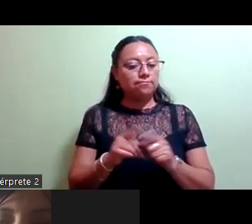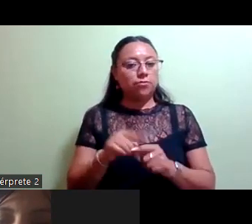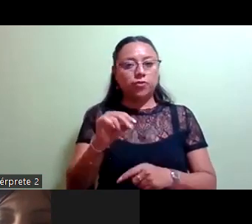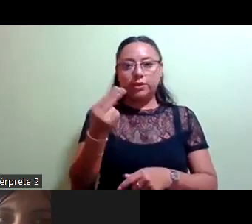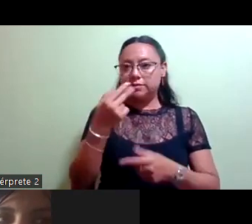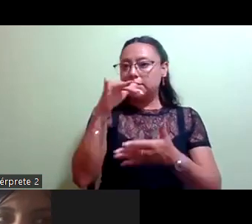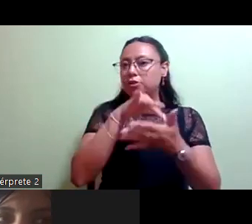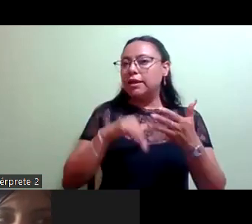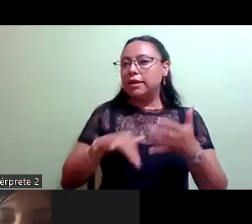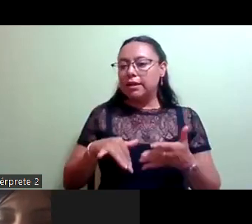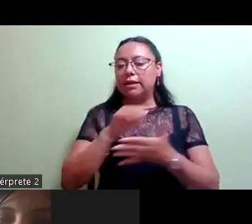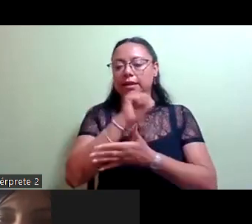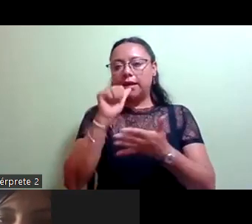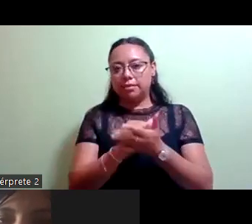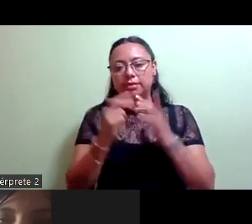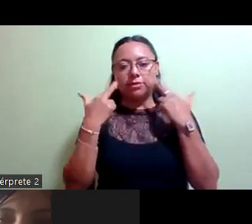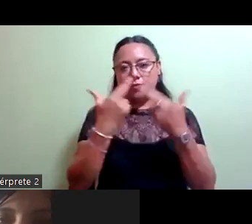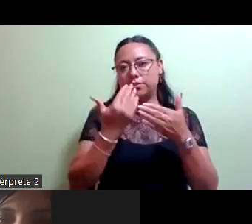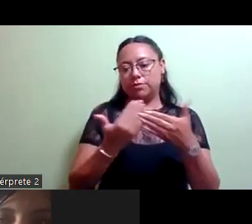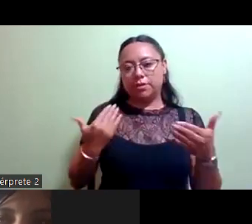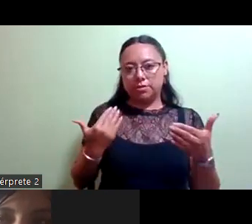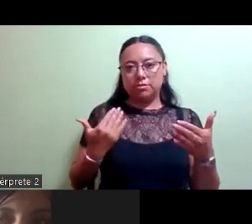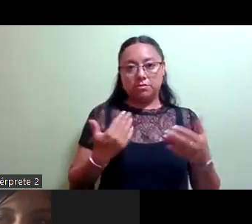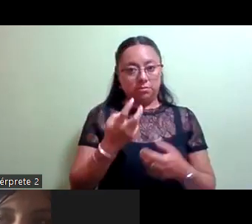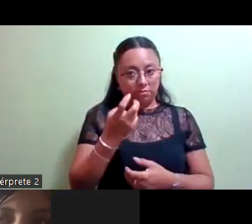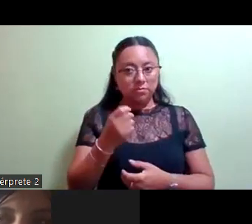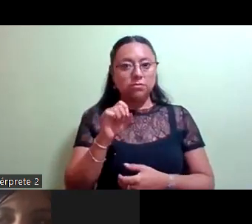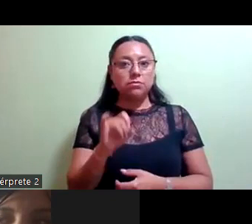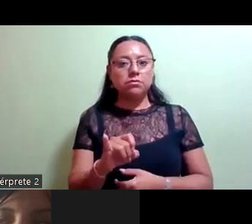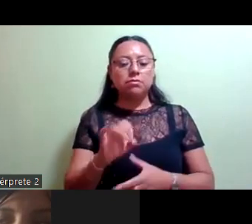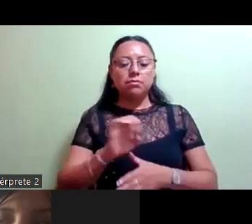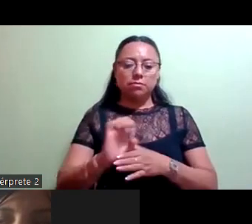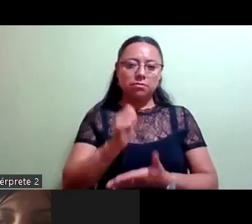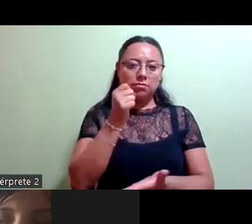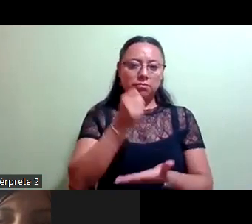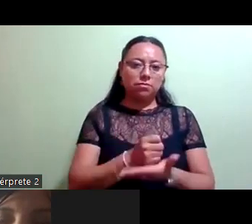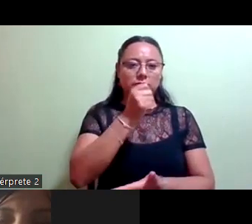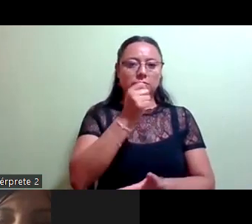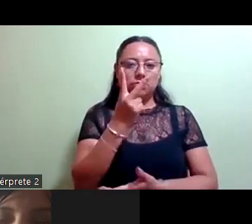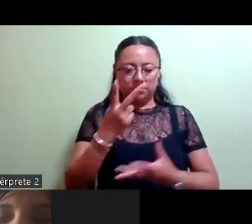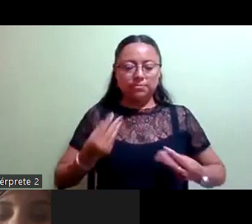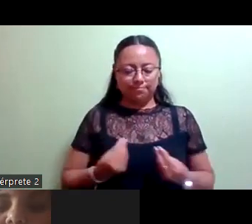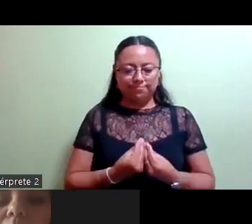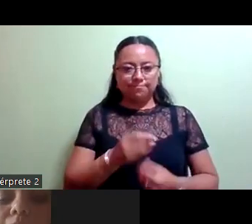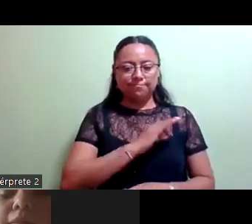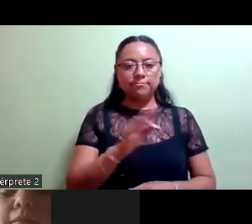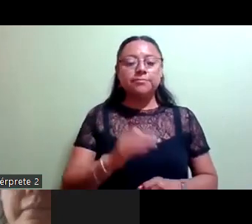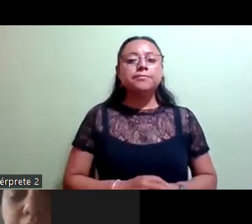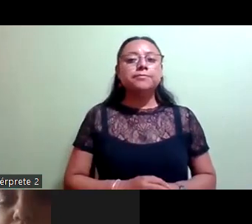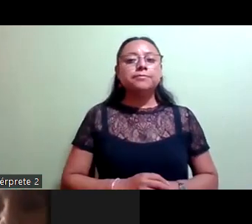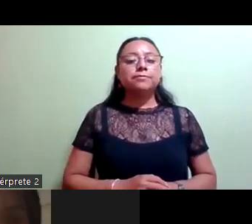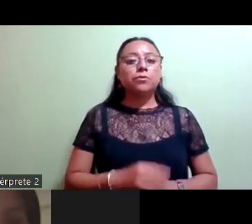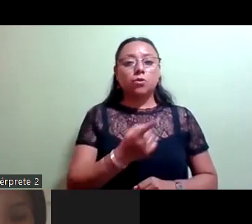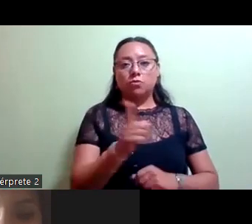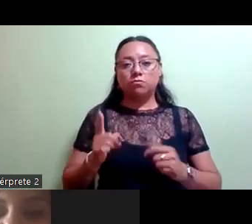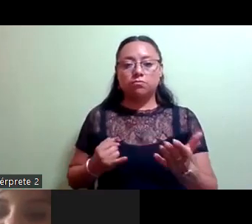lectura del acta de la sesión anterior y si es así, de aprobarse, hacerlo en un solo acto. Quienes estén a favor